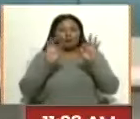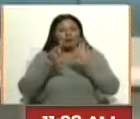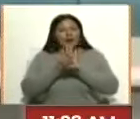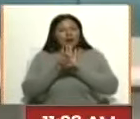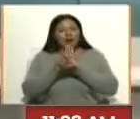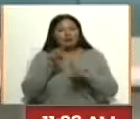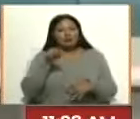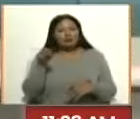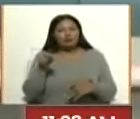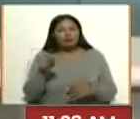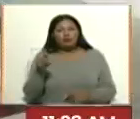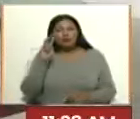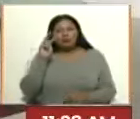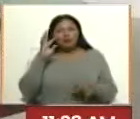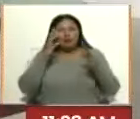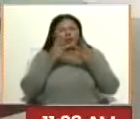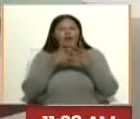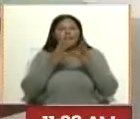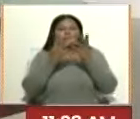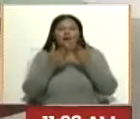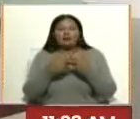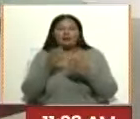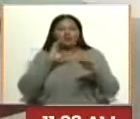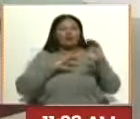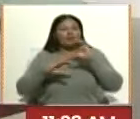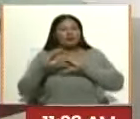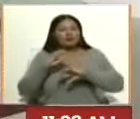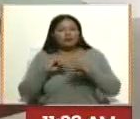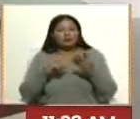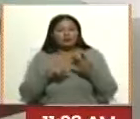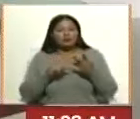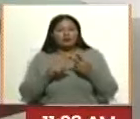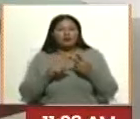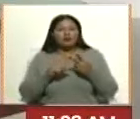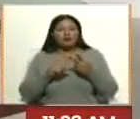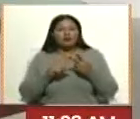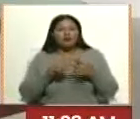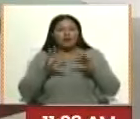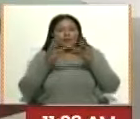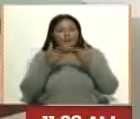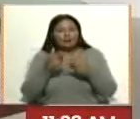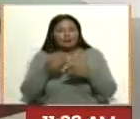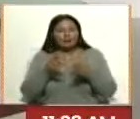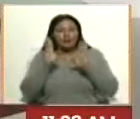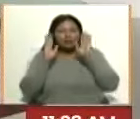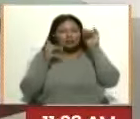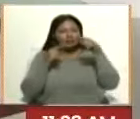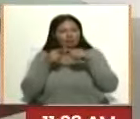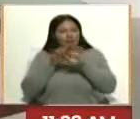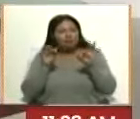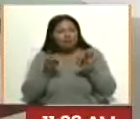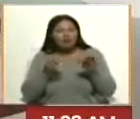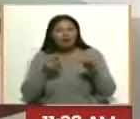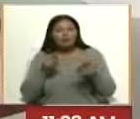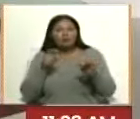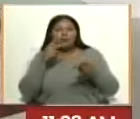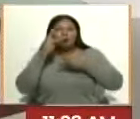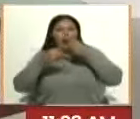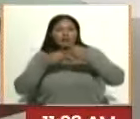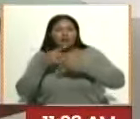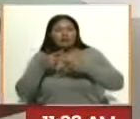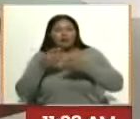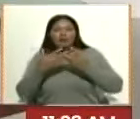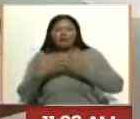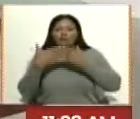hay empresas de comunicación, empresas ocupadas de asuntos como las encuestas, estudios estadísticos, que